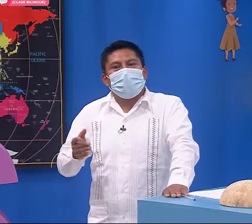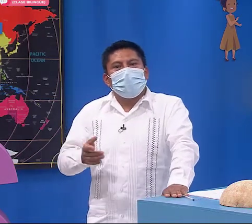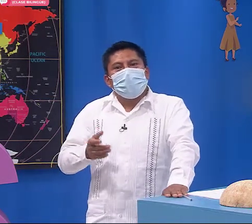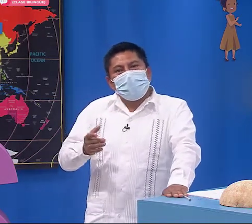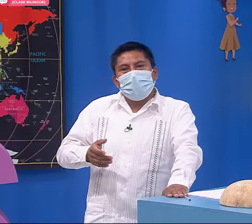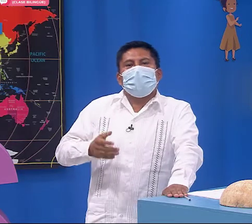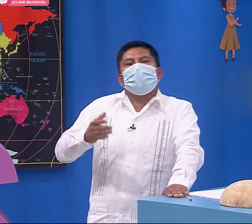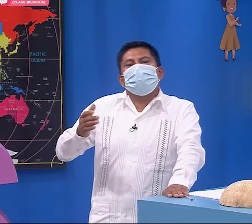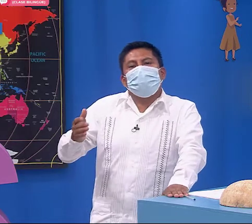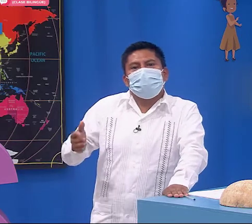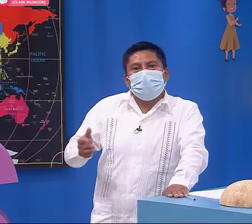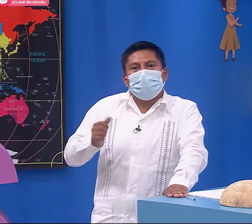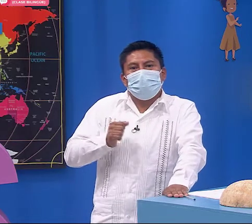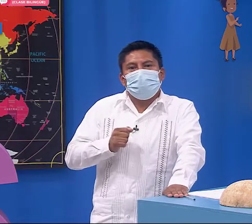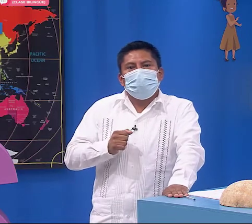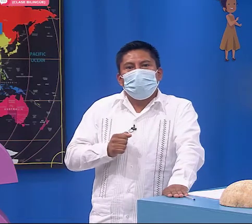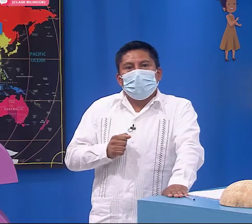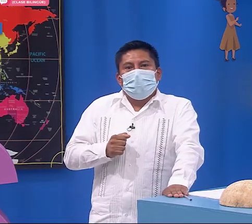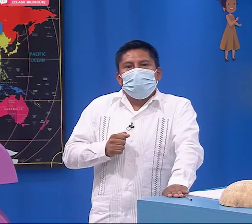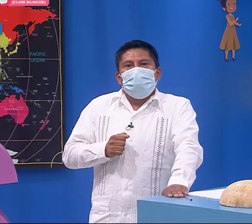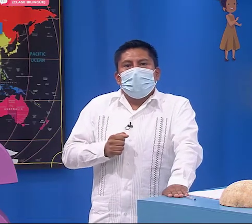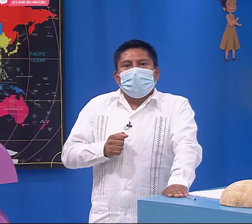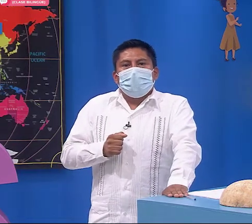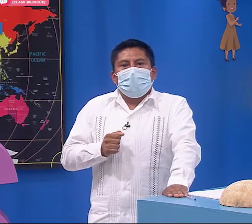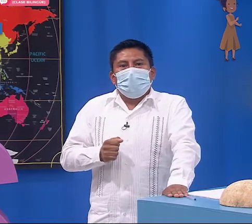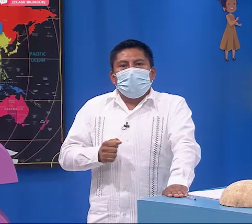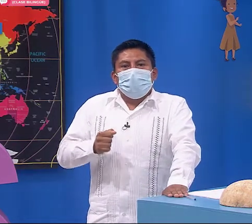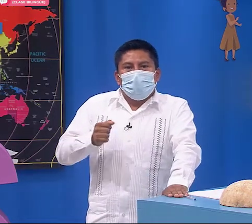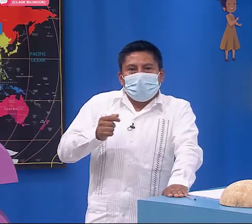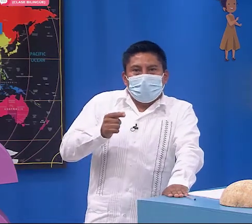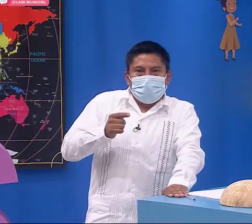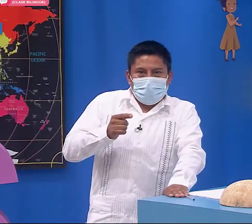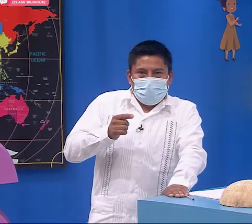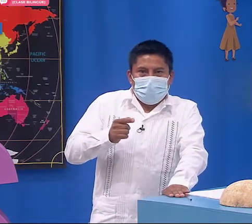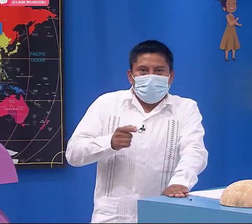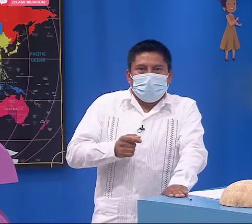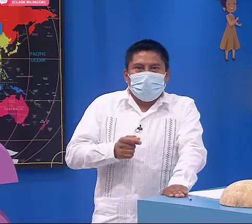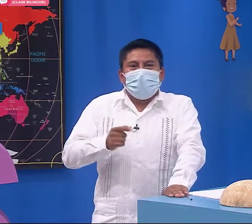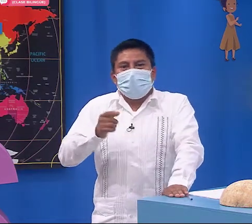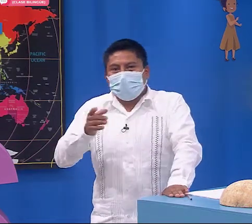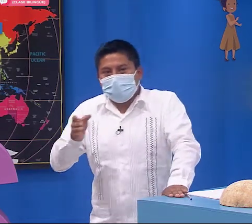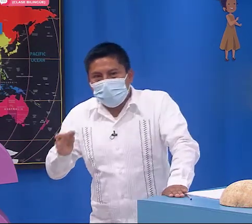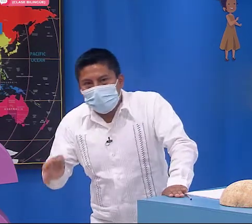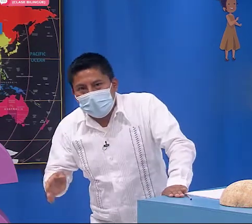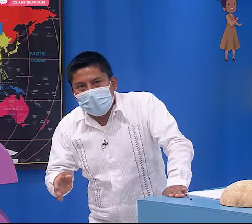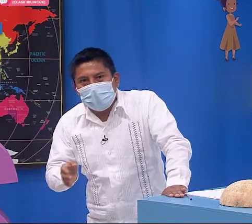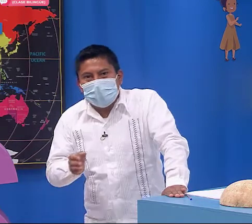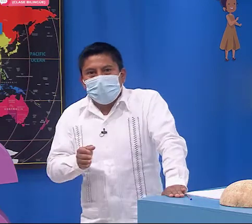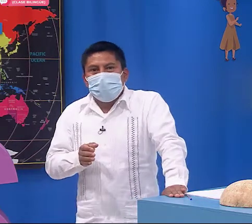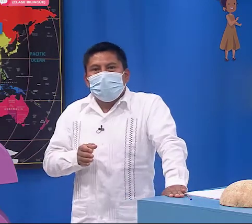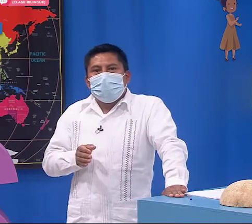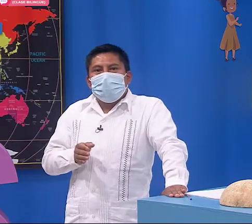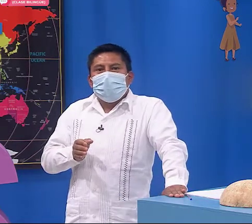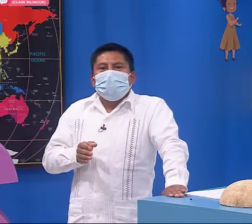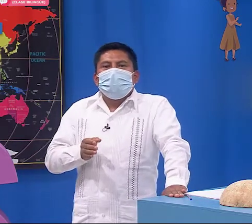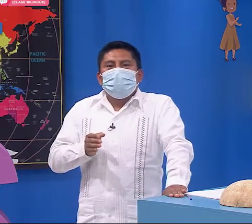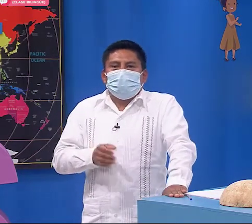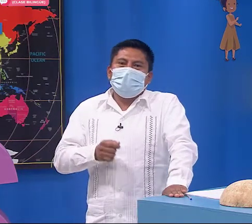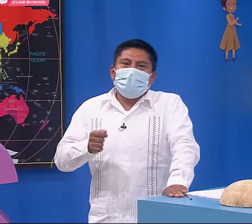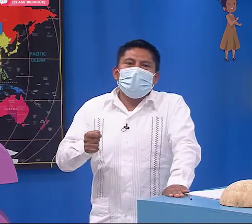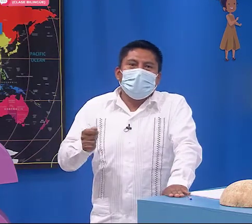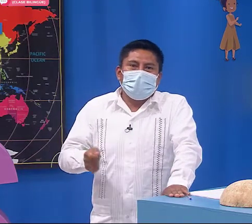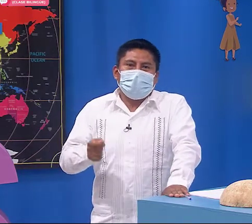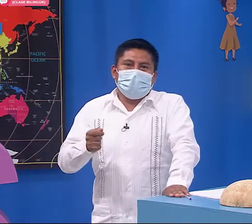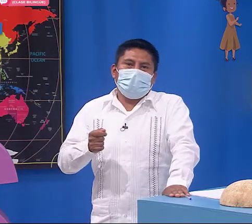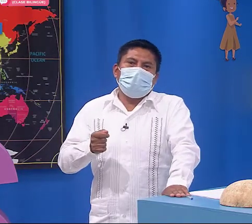govitsa, ti agushkuza año, guini, gonda, guini das chizahala. Yo